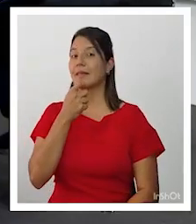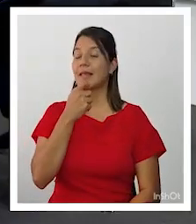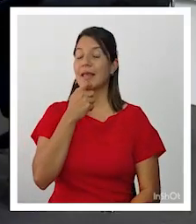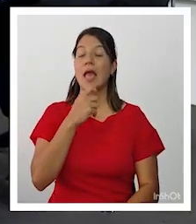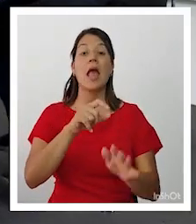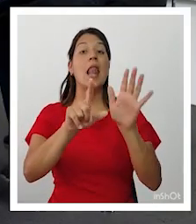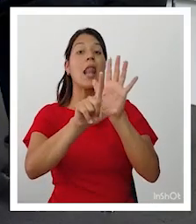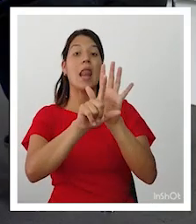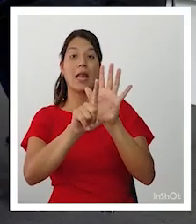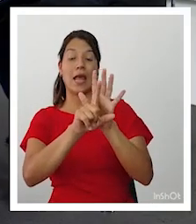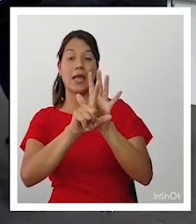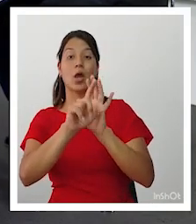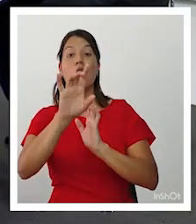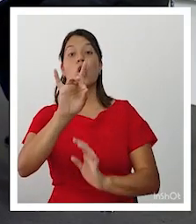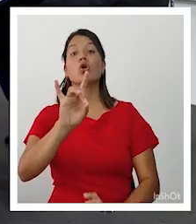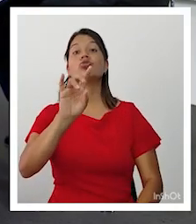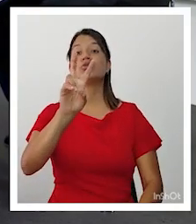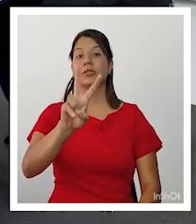ley